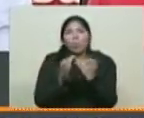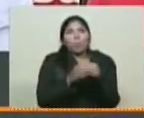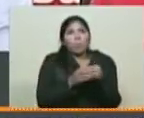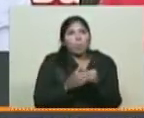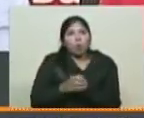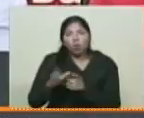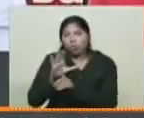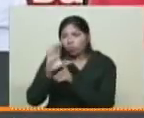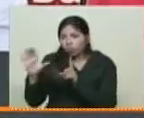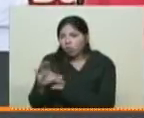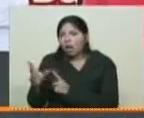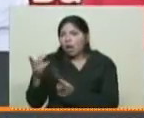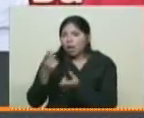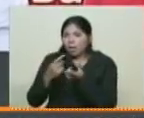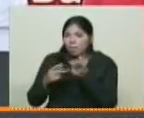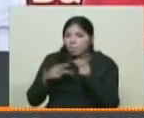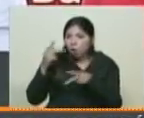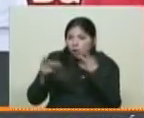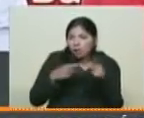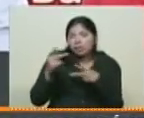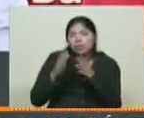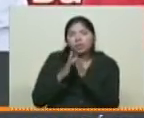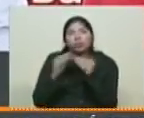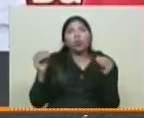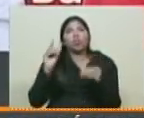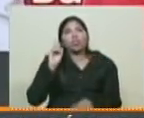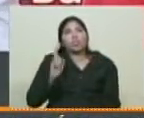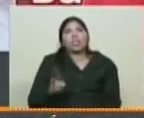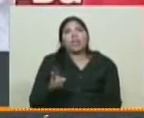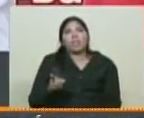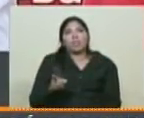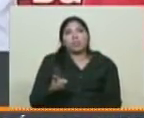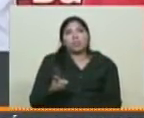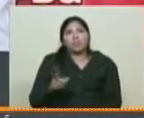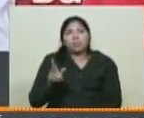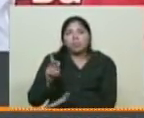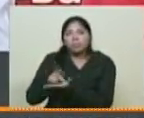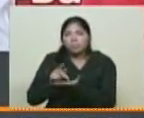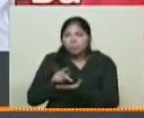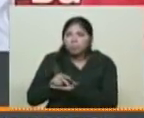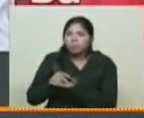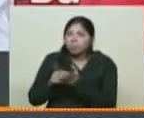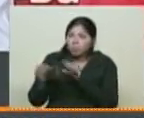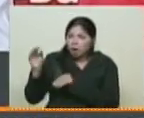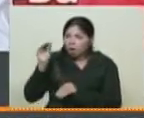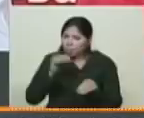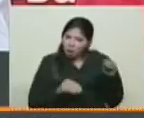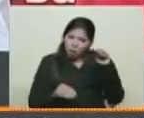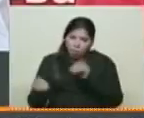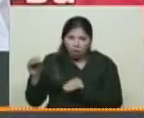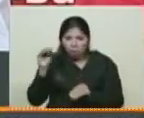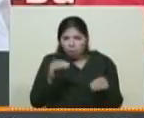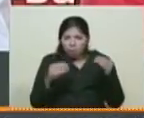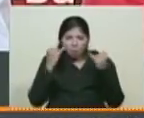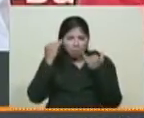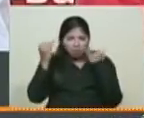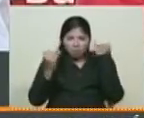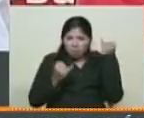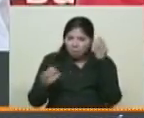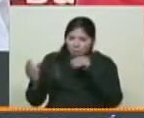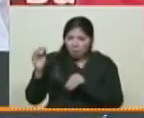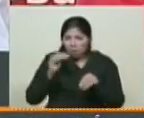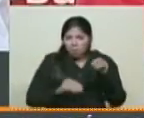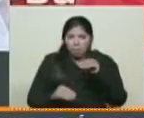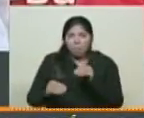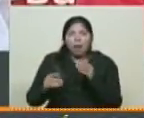políticas, culturales, todas y cada una de ellas necesarias para seguir construyendo las bases de lo que debe ser el plan de